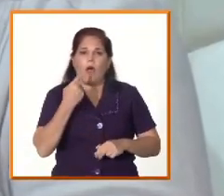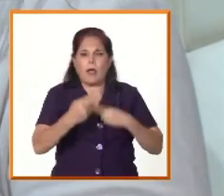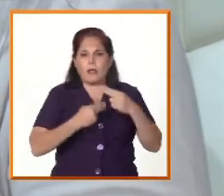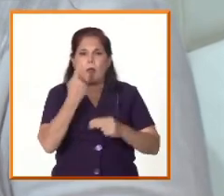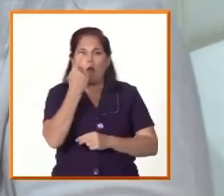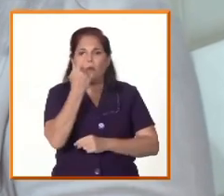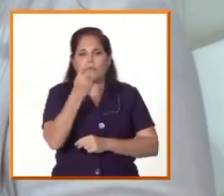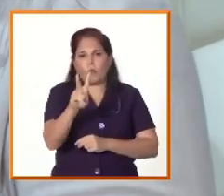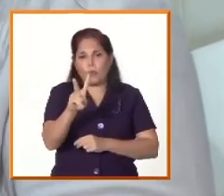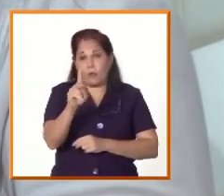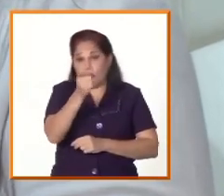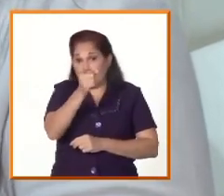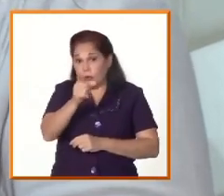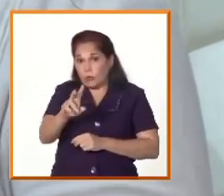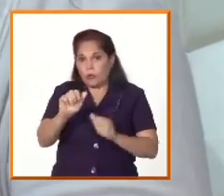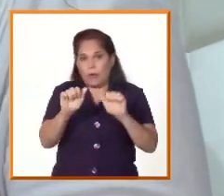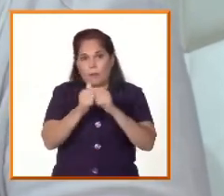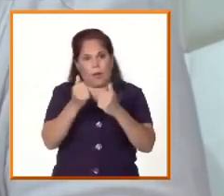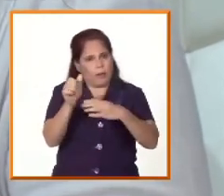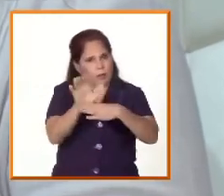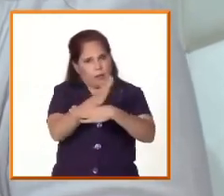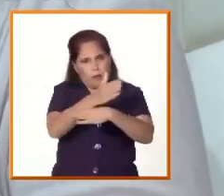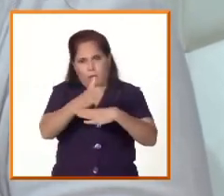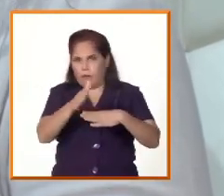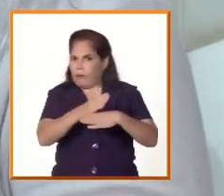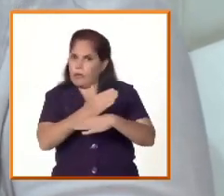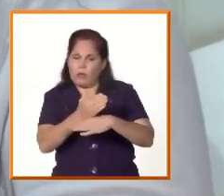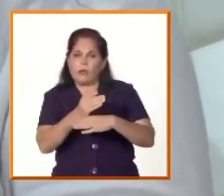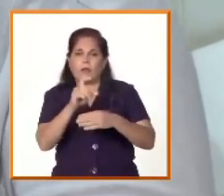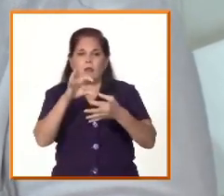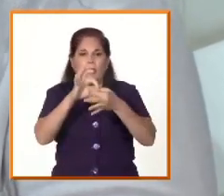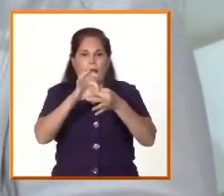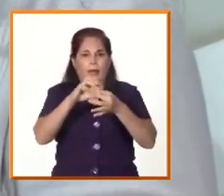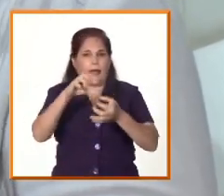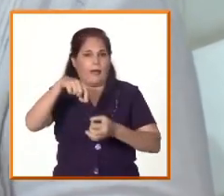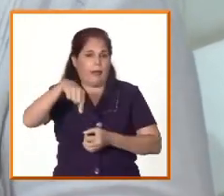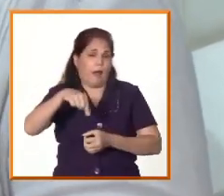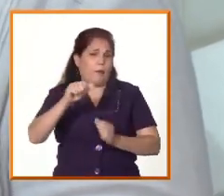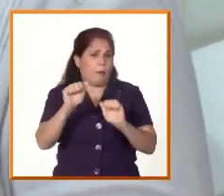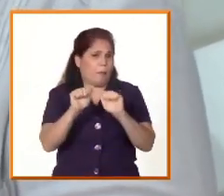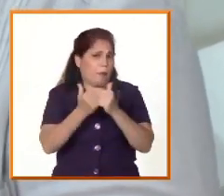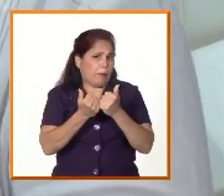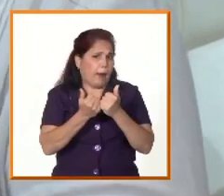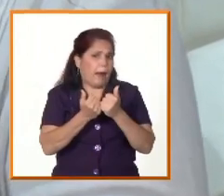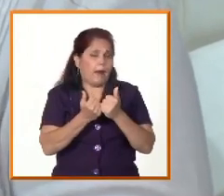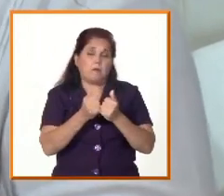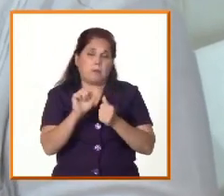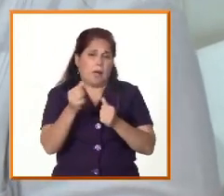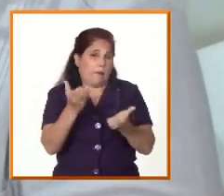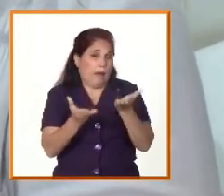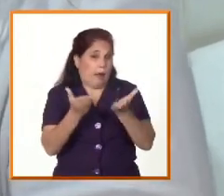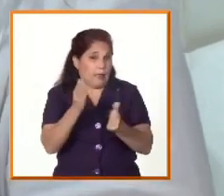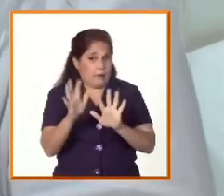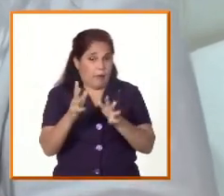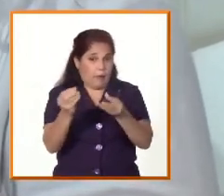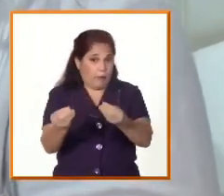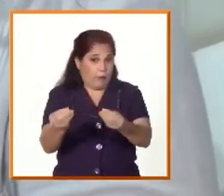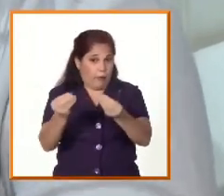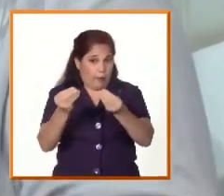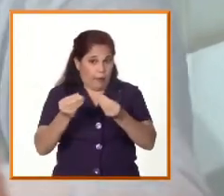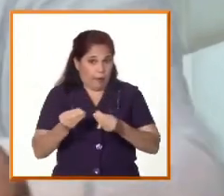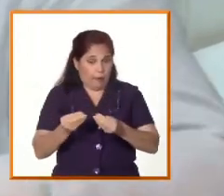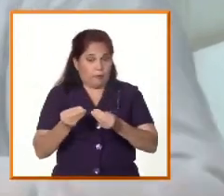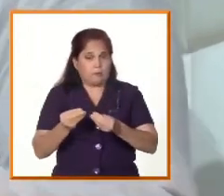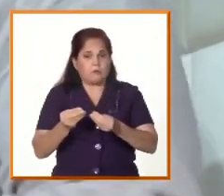pánico en diferentes formatos y gramaje hay panes que se venden por la harina que nos da el balance que la harina que nos entrega